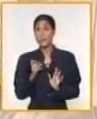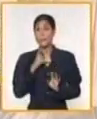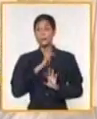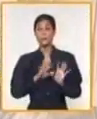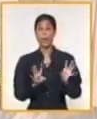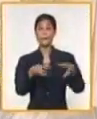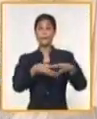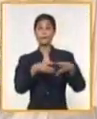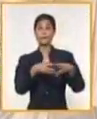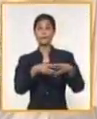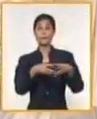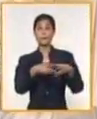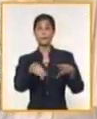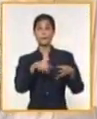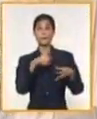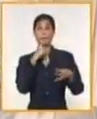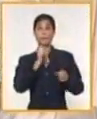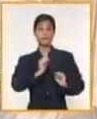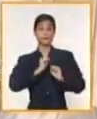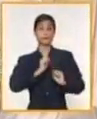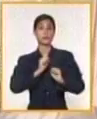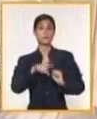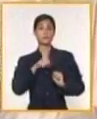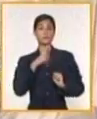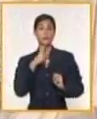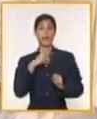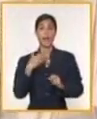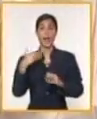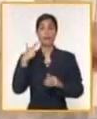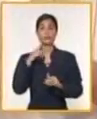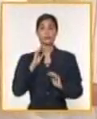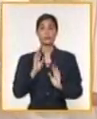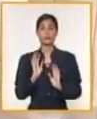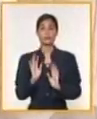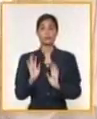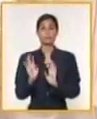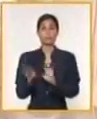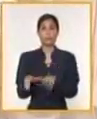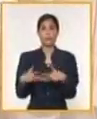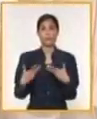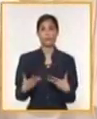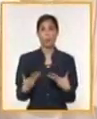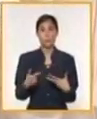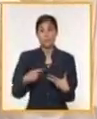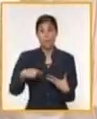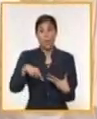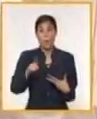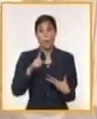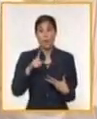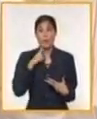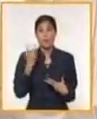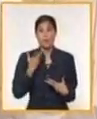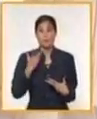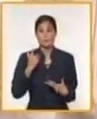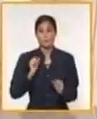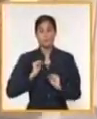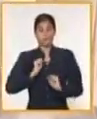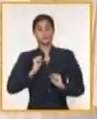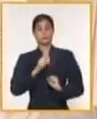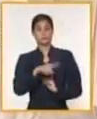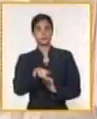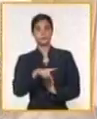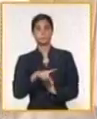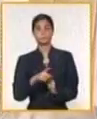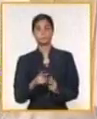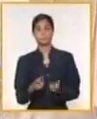debilitado, pero el eje de la resistencia, el más poderoso es Irán, y Ansarallah, que está allí, cuidado. Entonces,